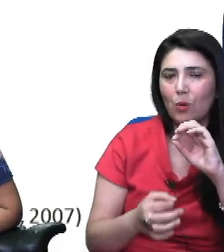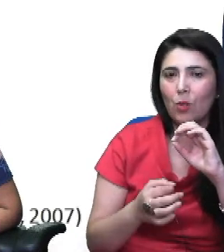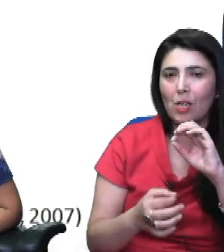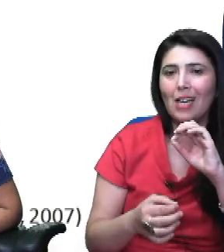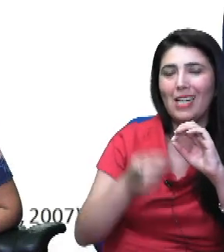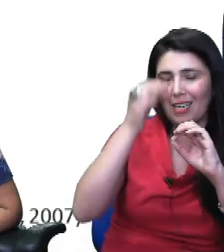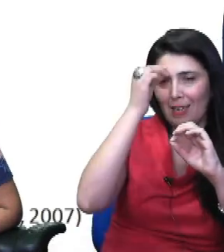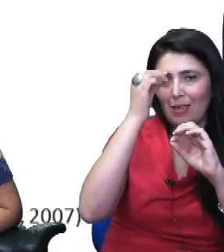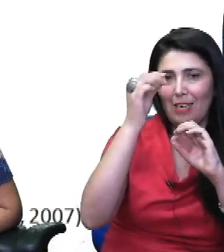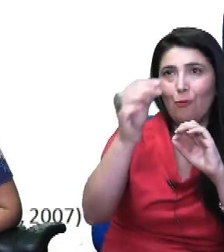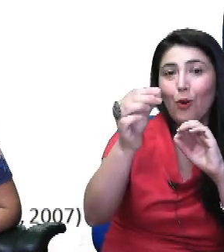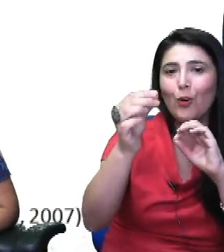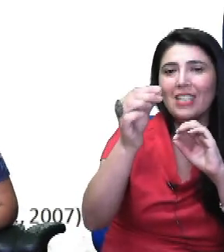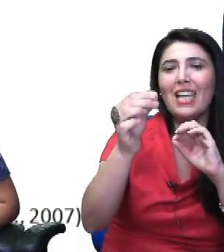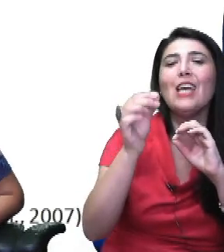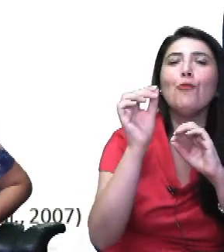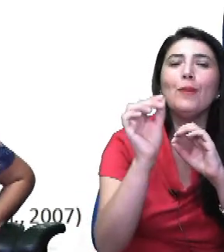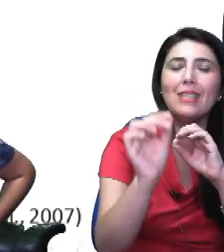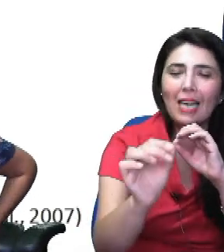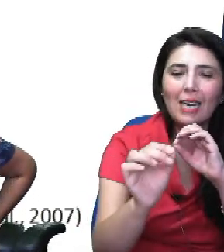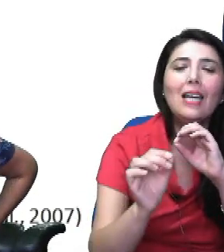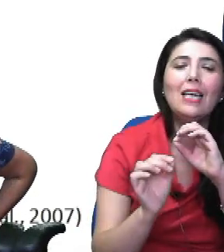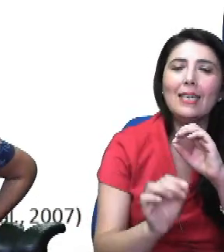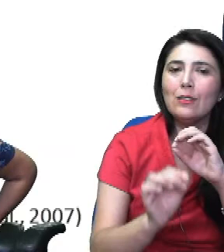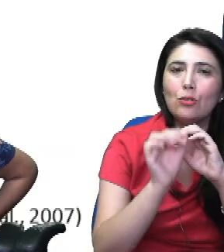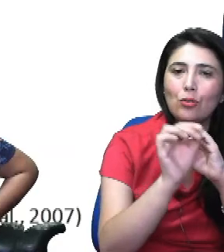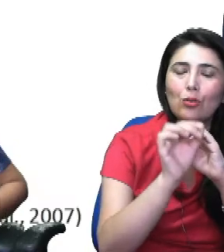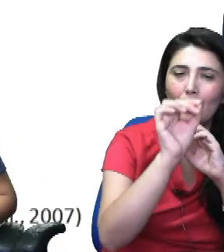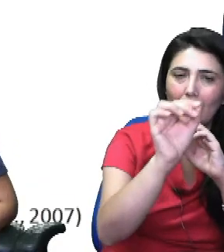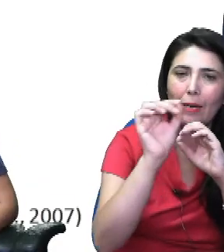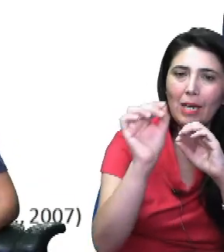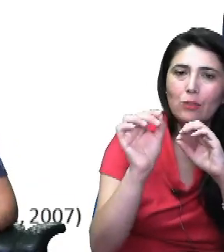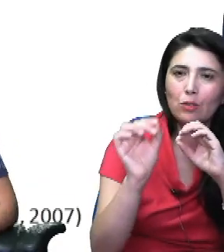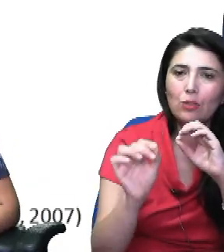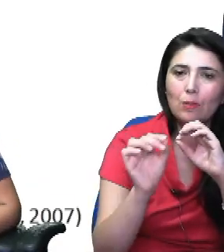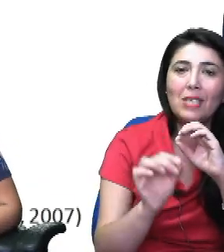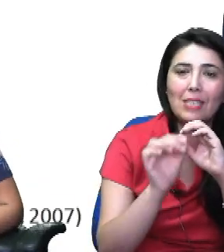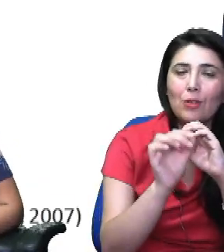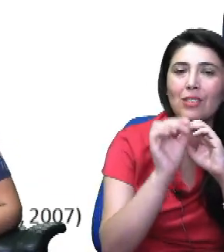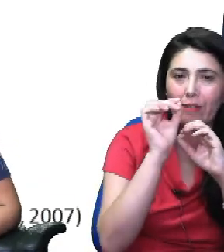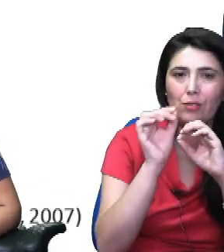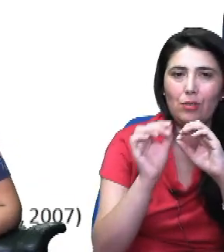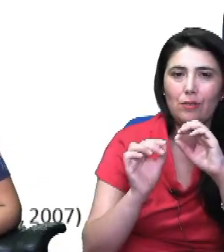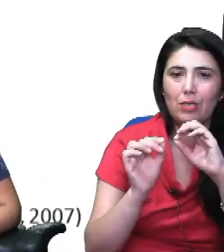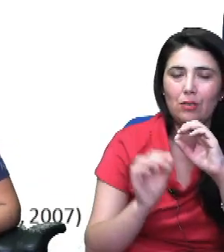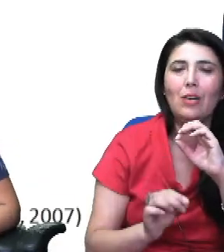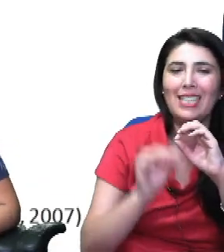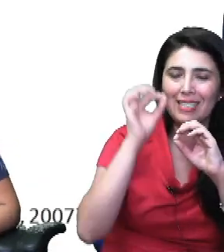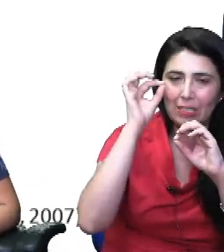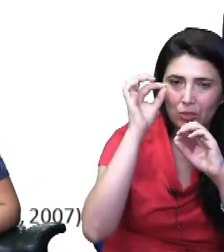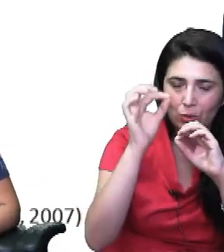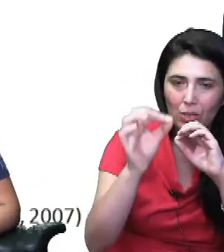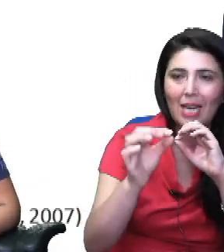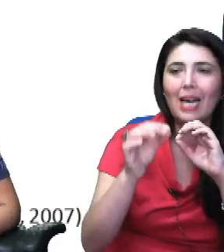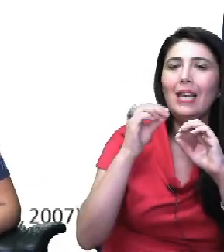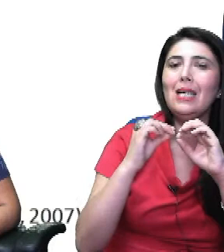ayuda psicológica, el foco está en fomentar estos principios de intervención, ¿cierto? La